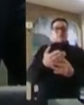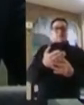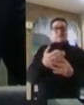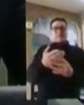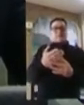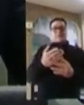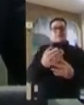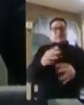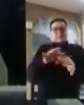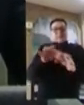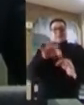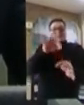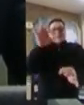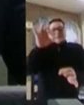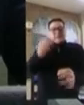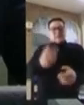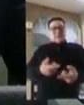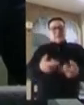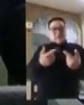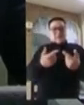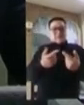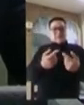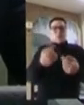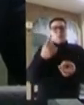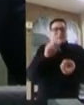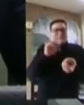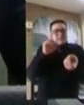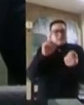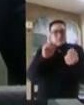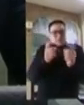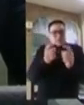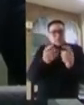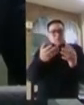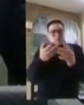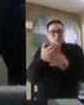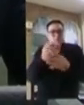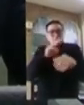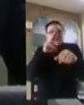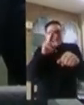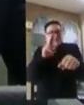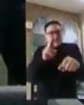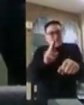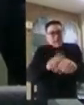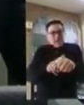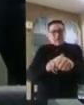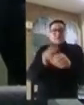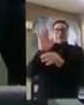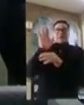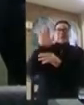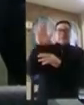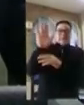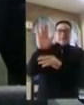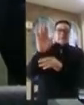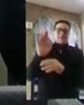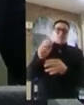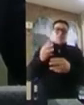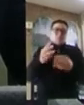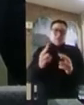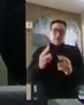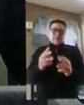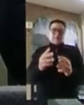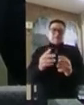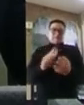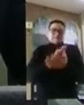cambio interno, un cambio de naturaleza, una renovación en la cual Dios iba